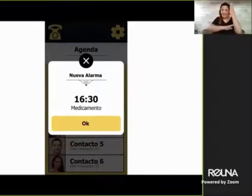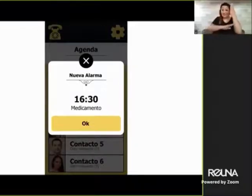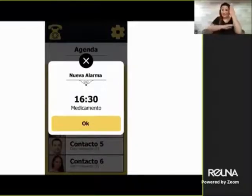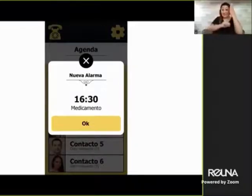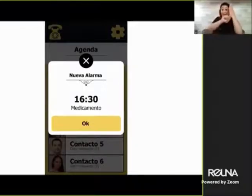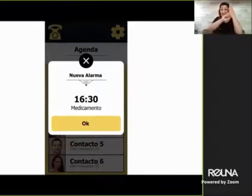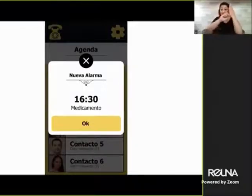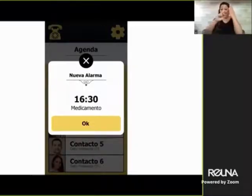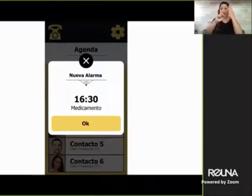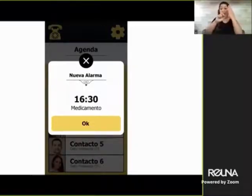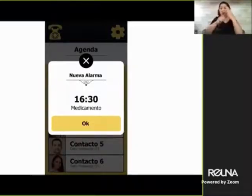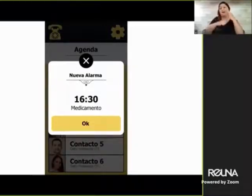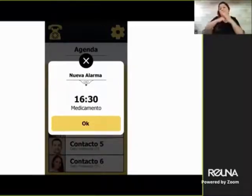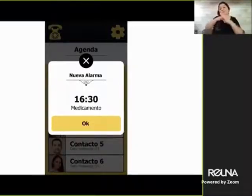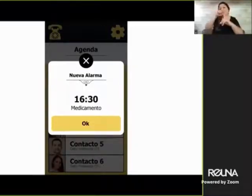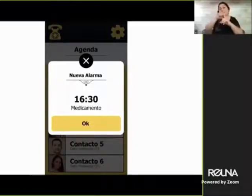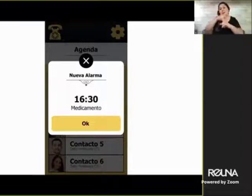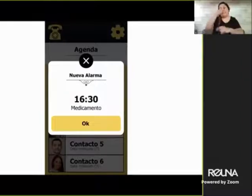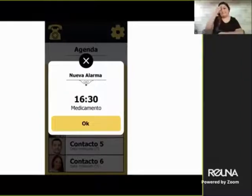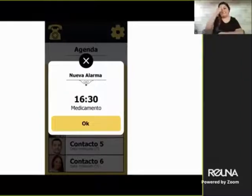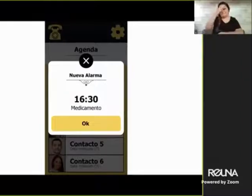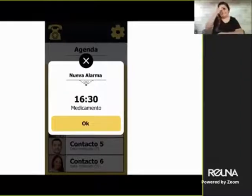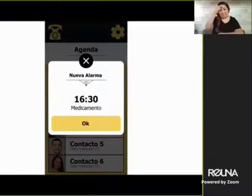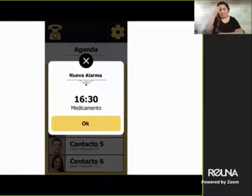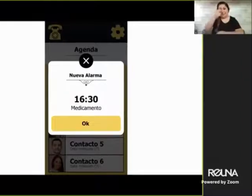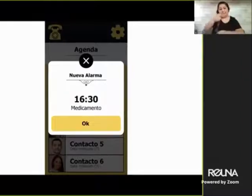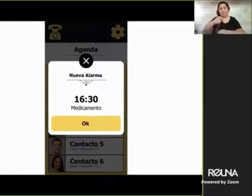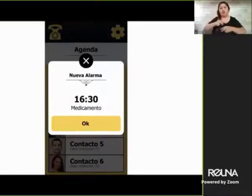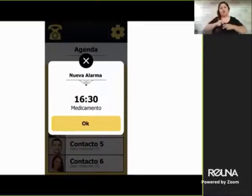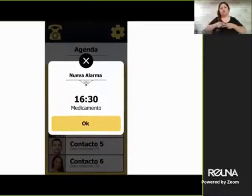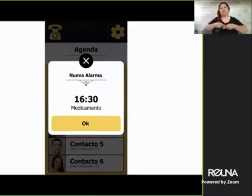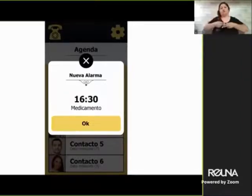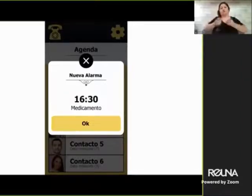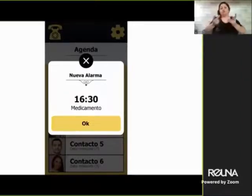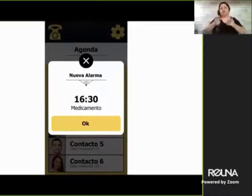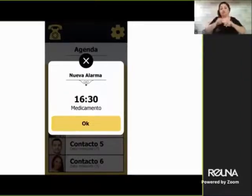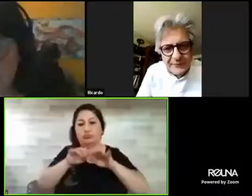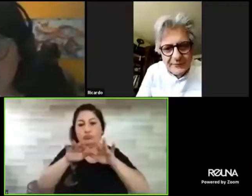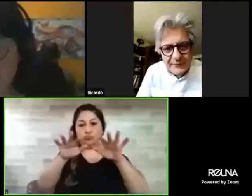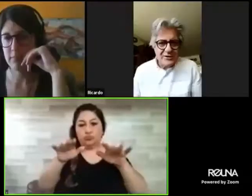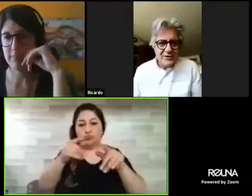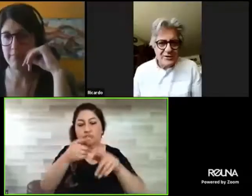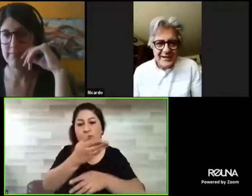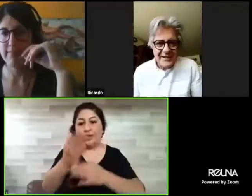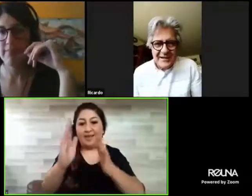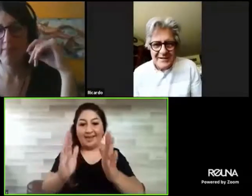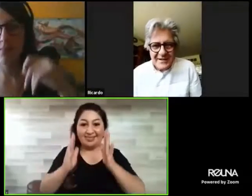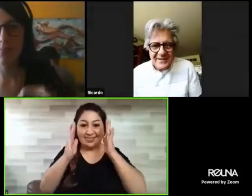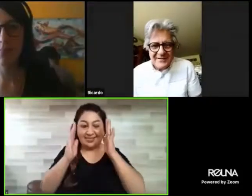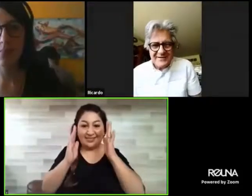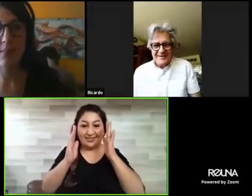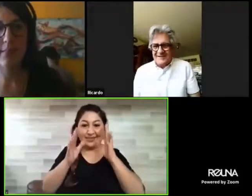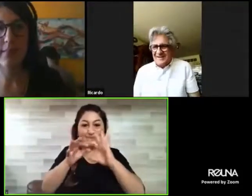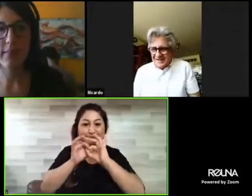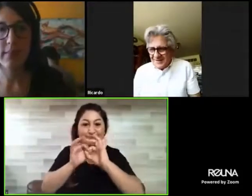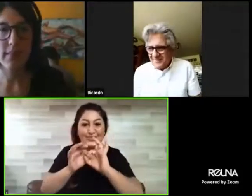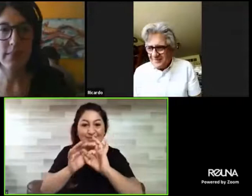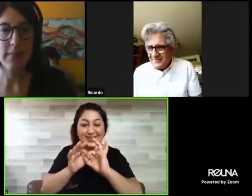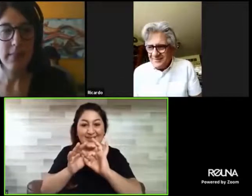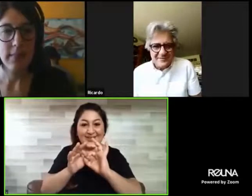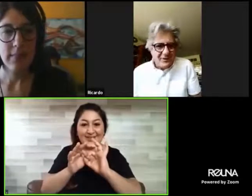marzo. a hacer un lanzamiento para que estén atentos. Eso. Muchas gracias. Y